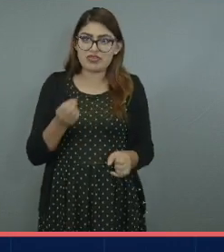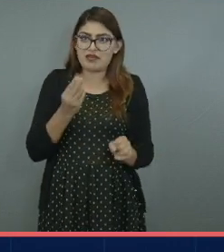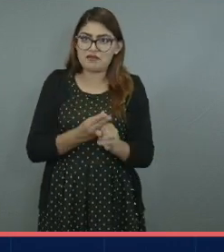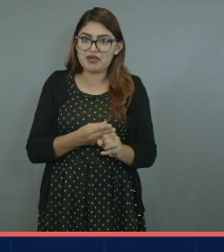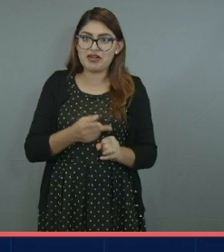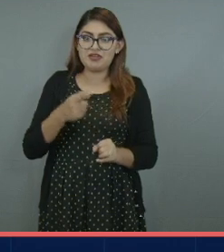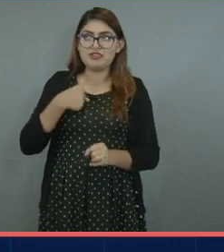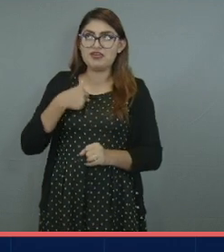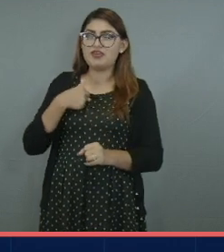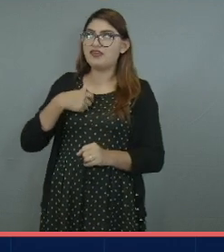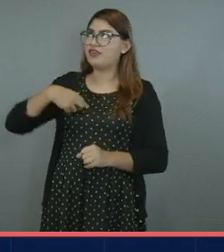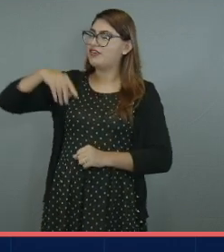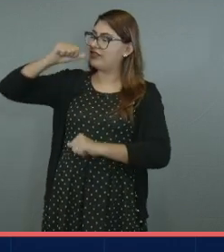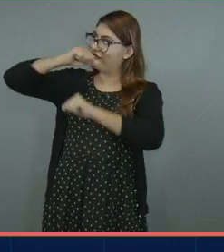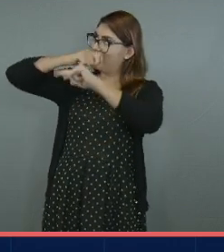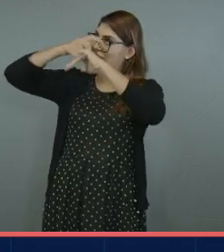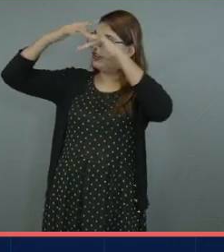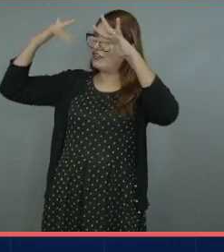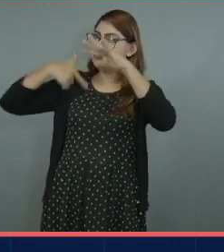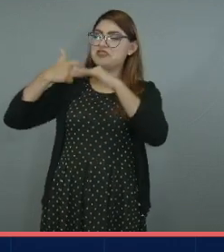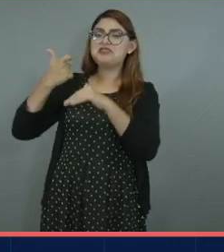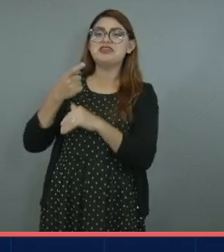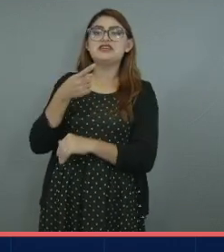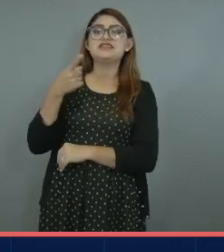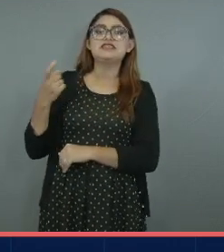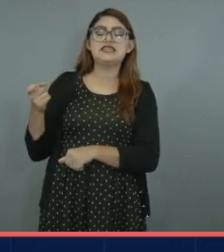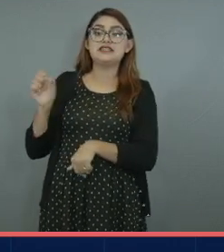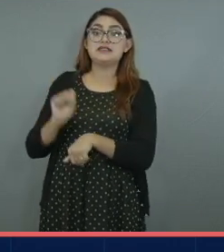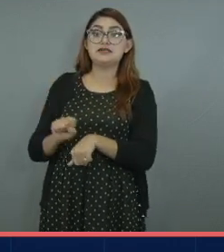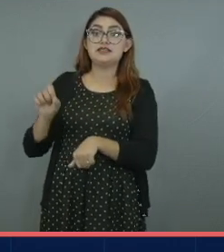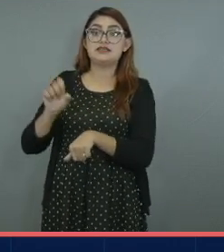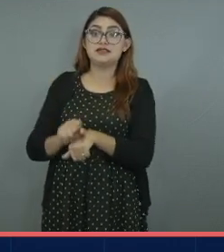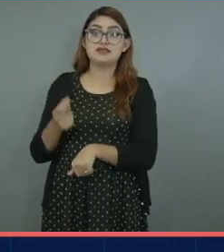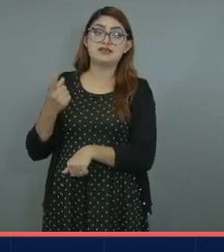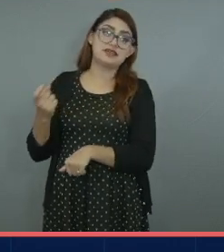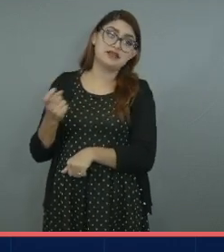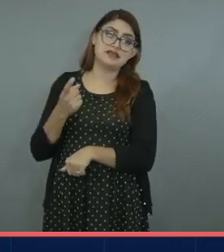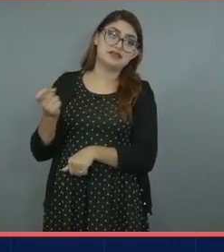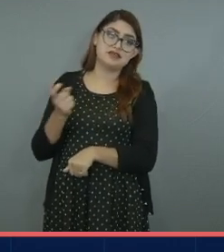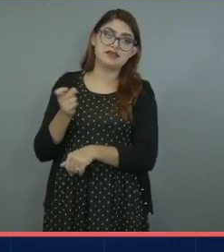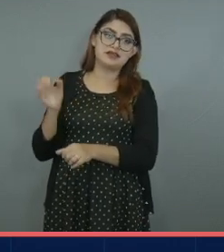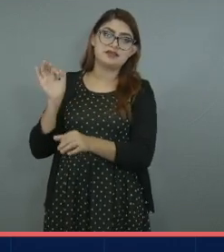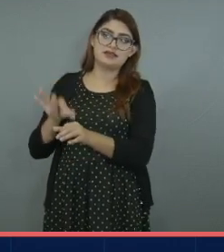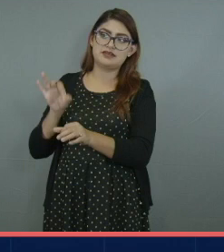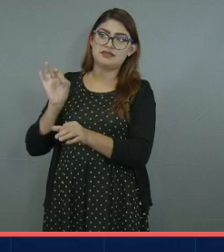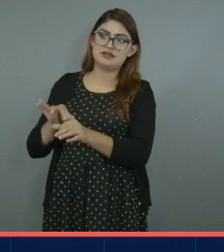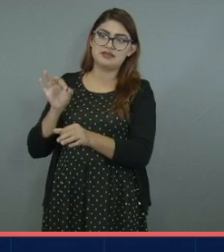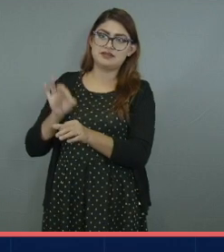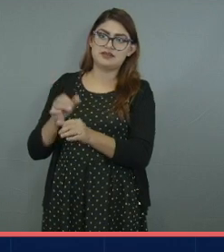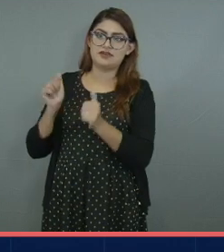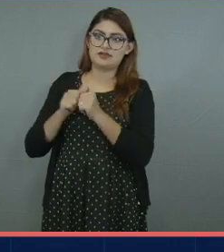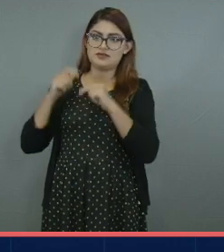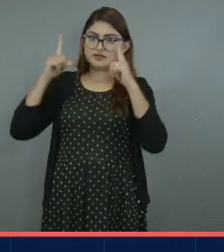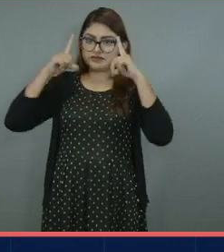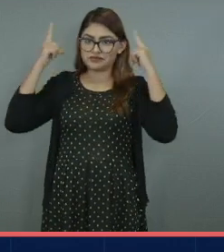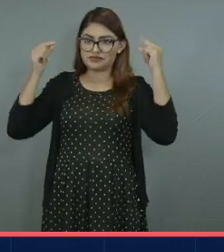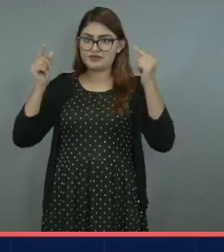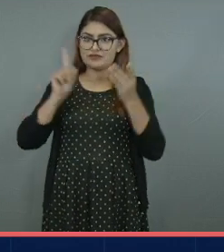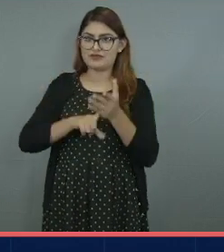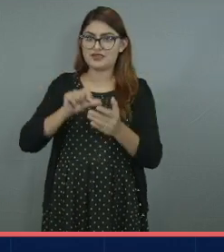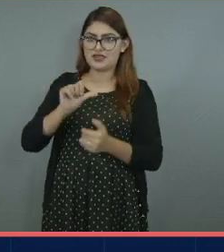llegar a juntar solamente ahorrando 100 pesos en el tiempo con los duendecillos de las